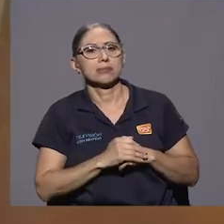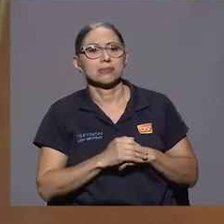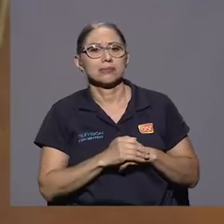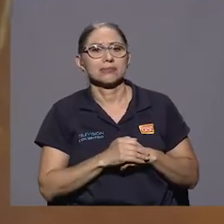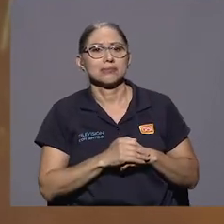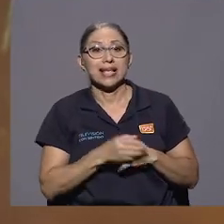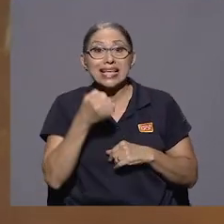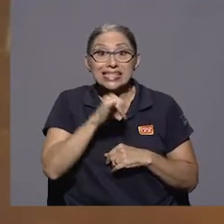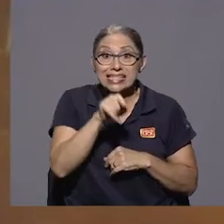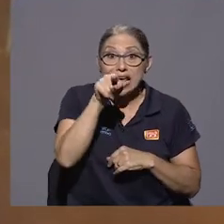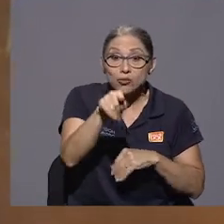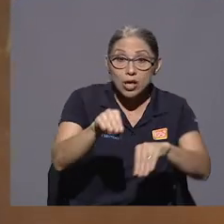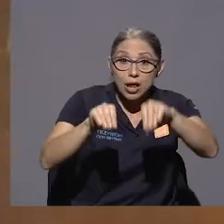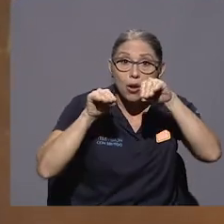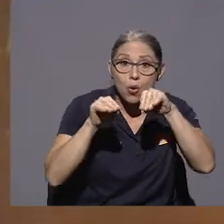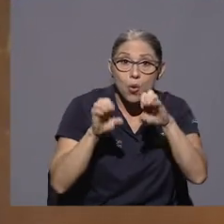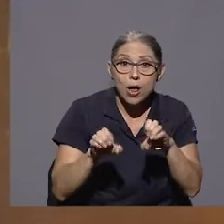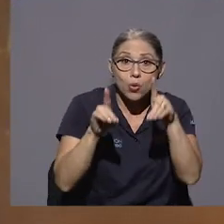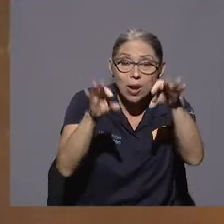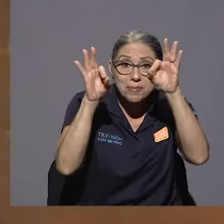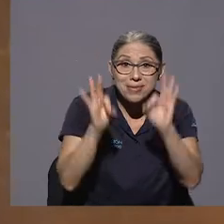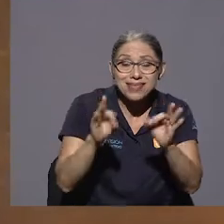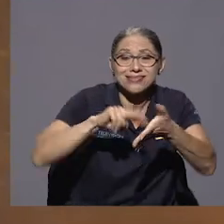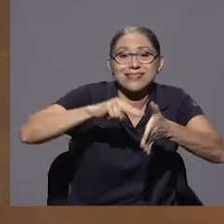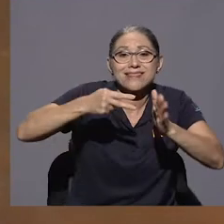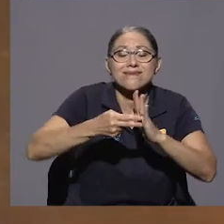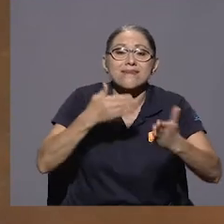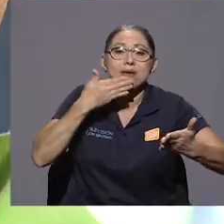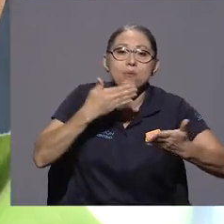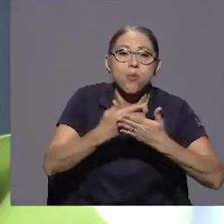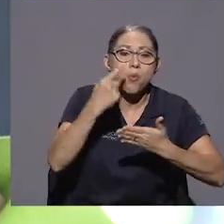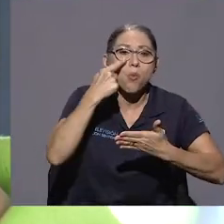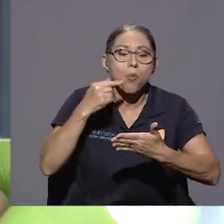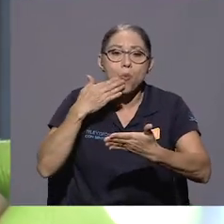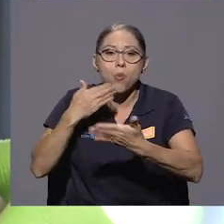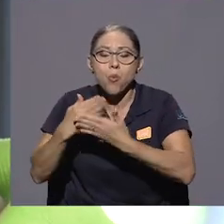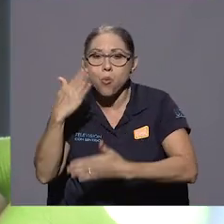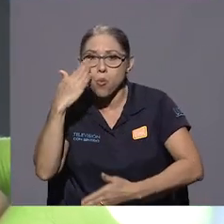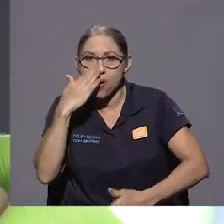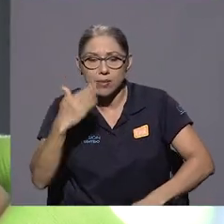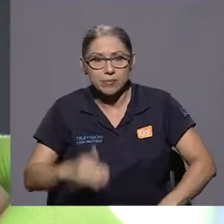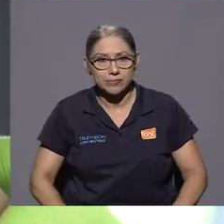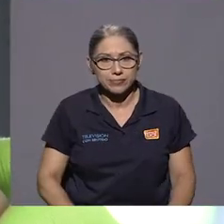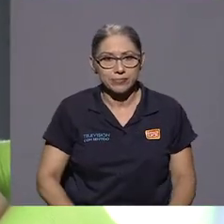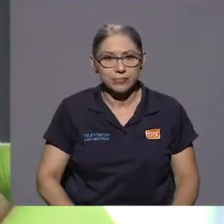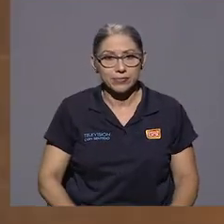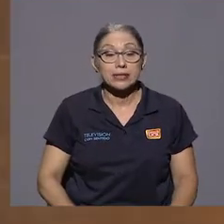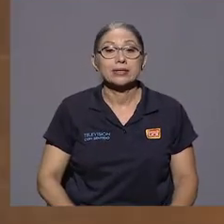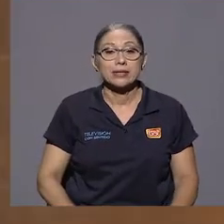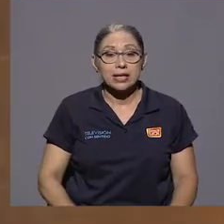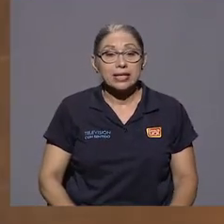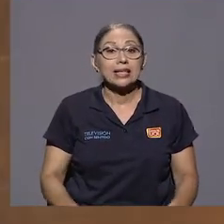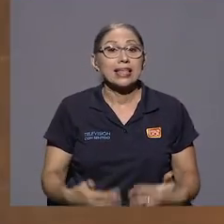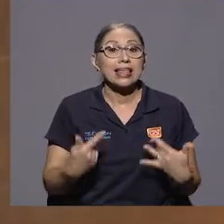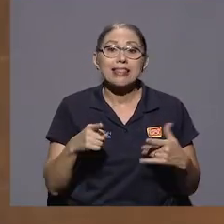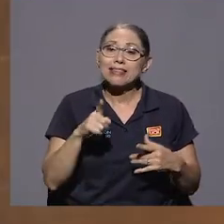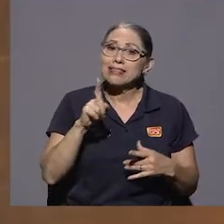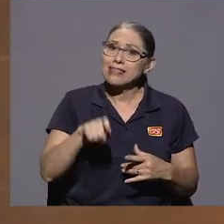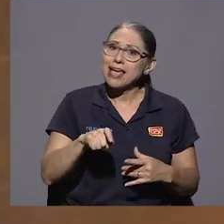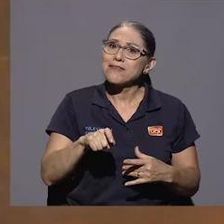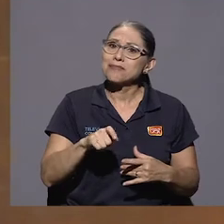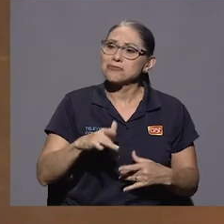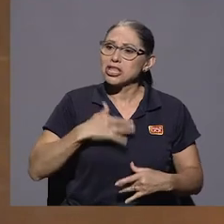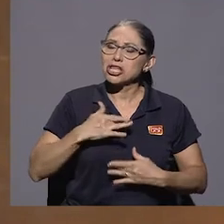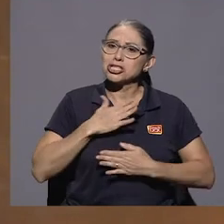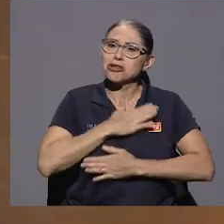bien, significa que es un buen padre o una buena madre. Debe ser tremendamente